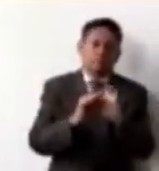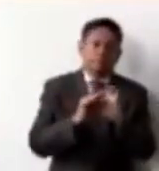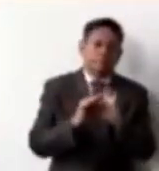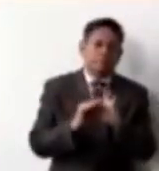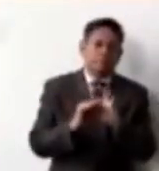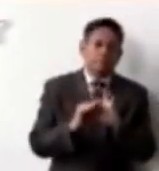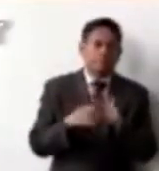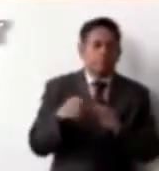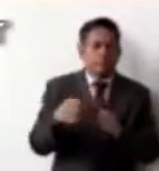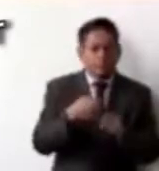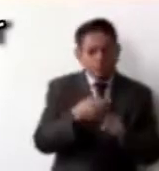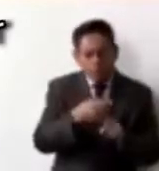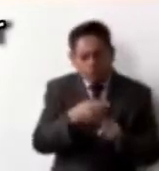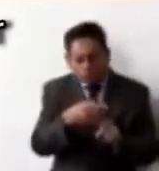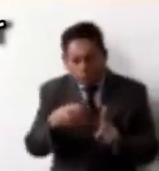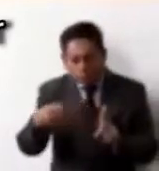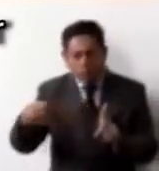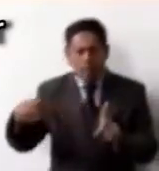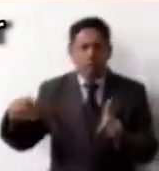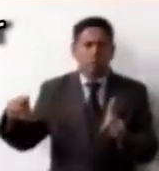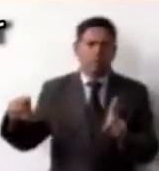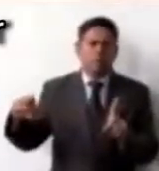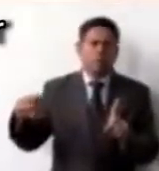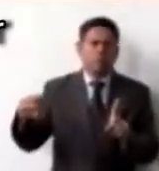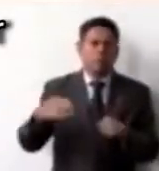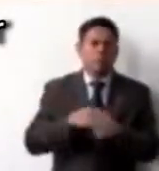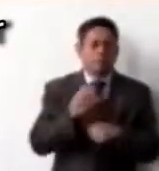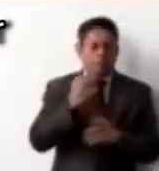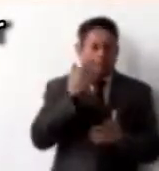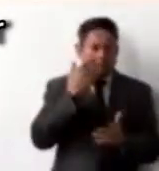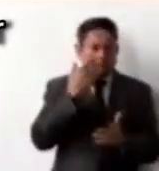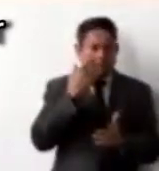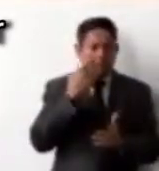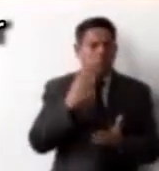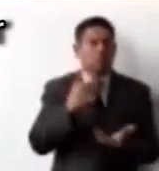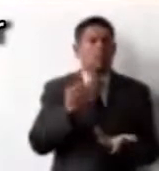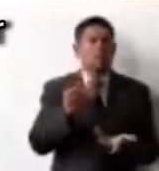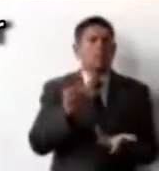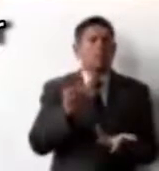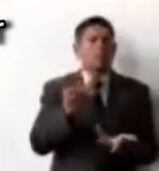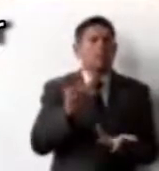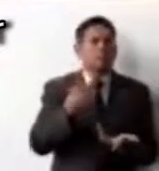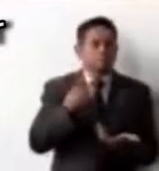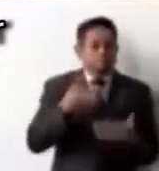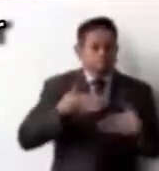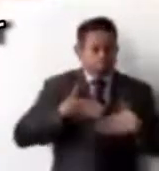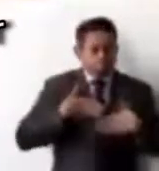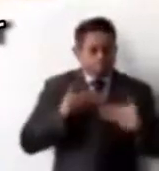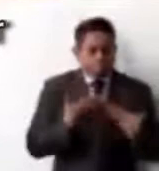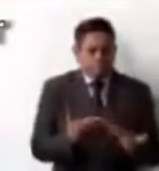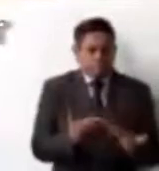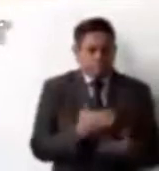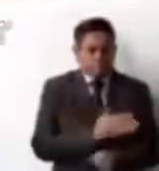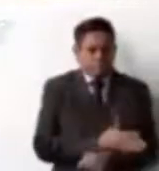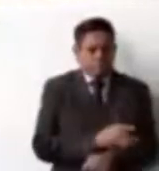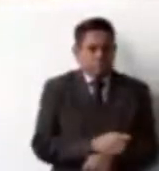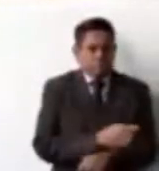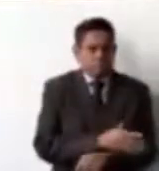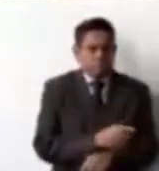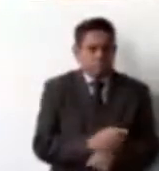que se organicen, porque, a ver, hablando con toda franqueza,